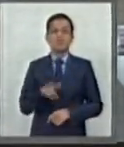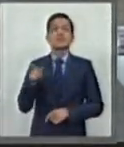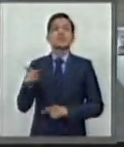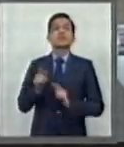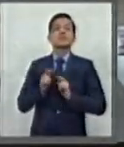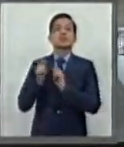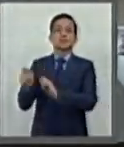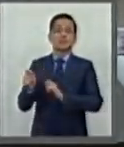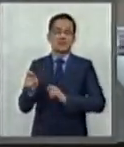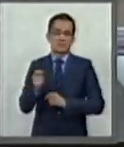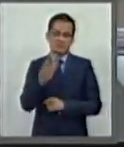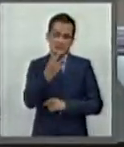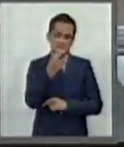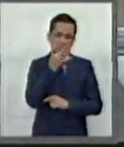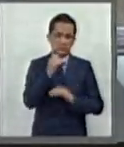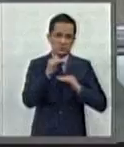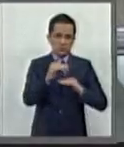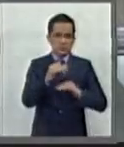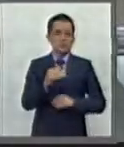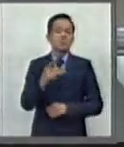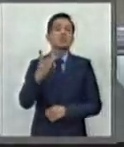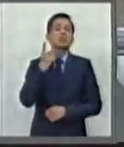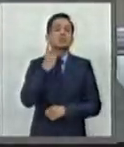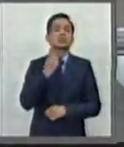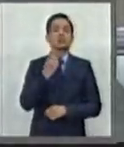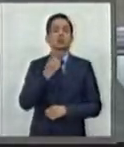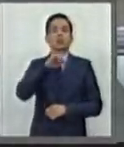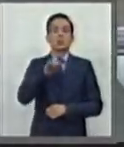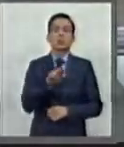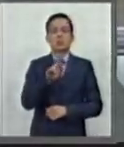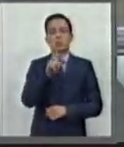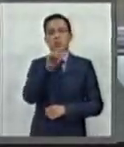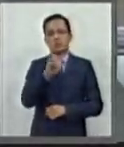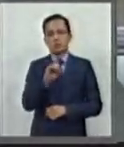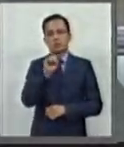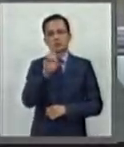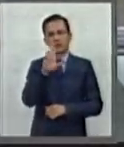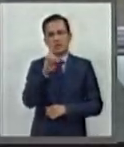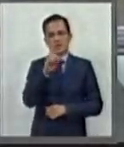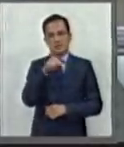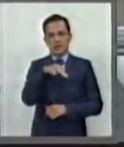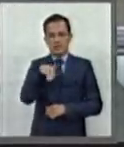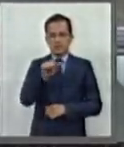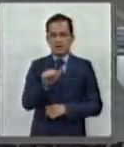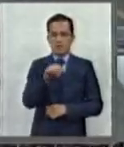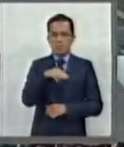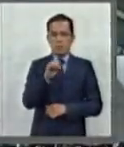uso de la palabra por 3 minutos el diputado Julio Saldaña Morán.